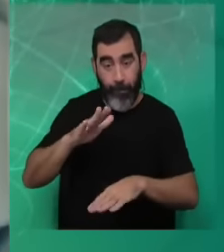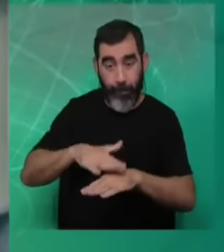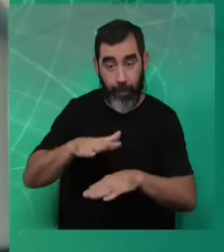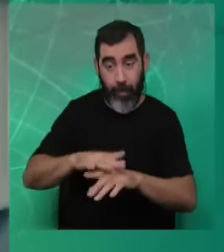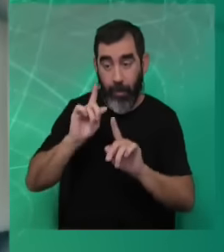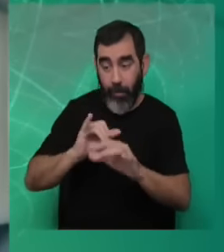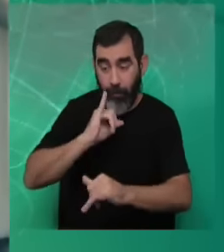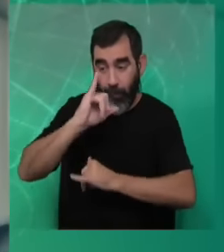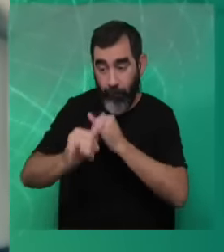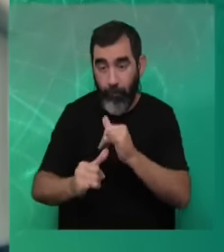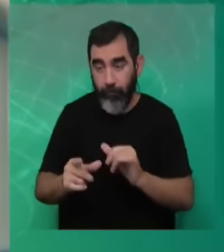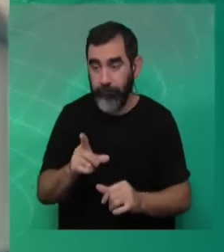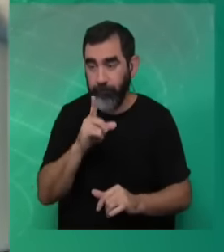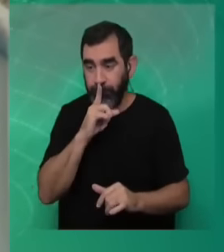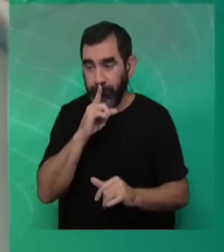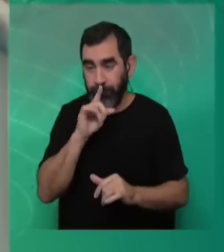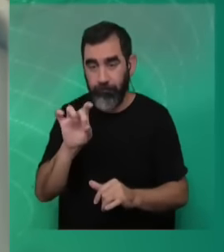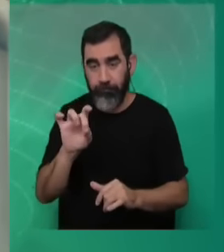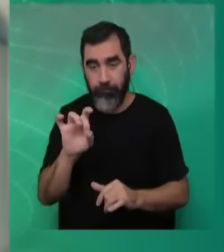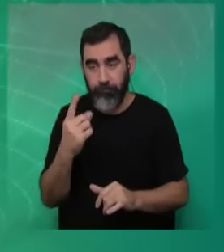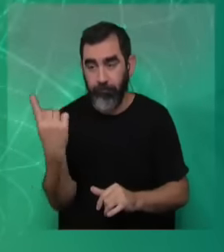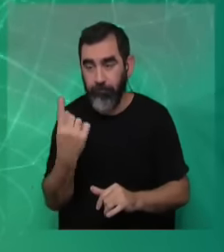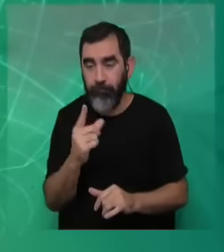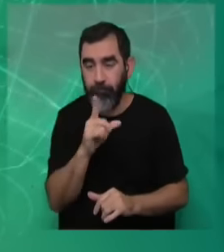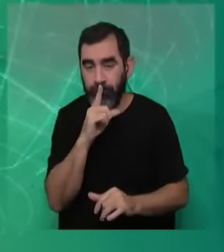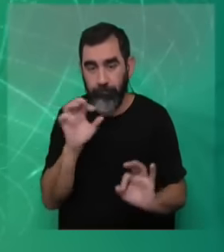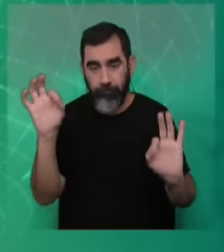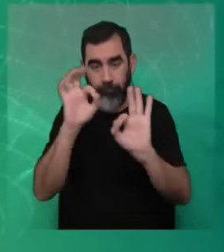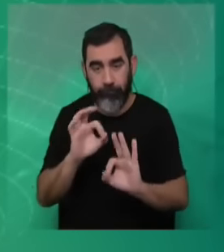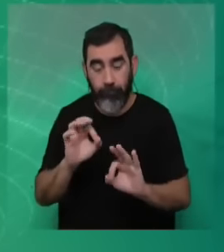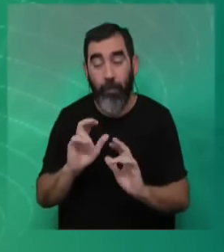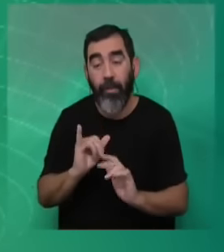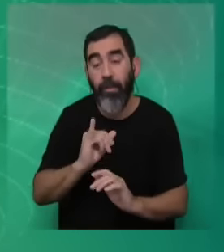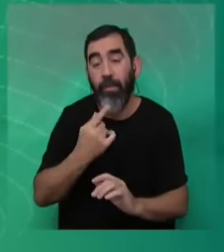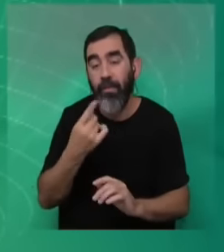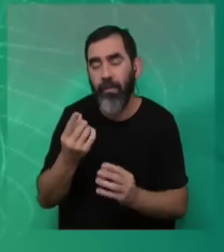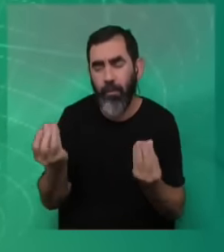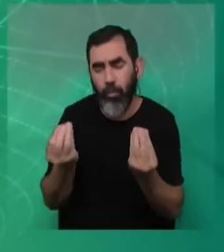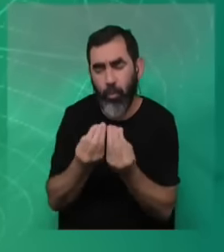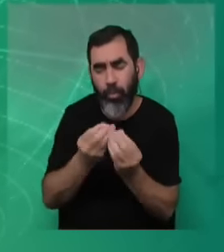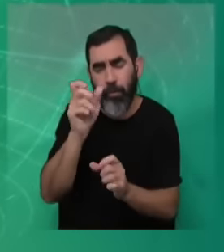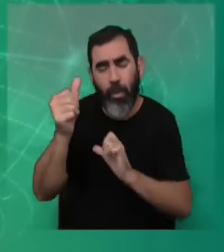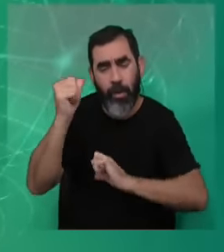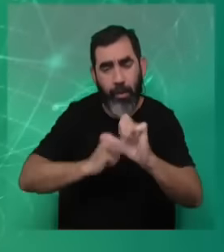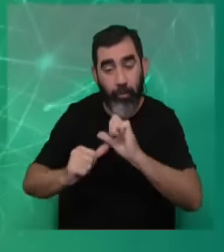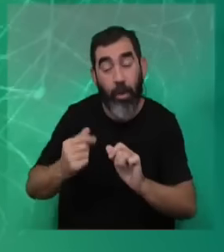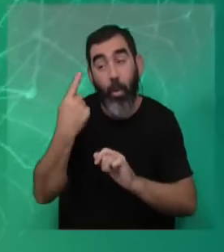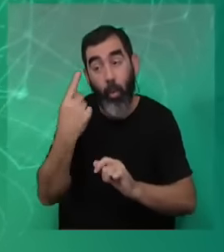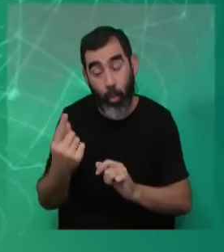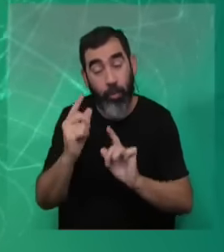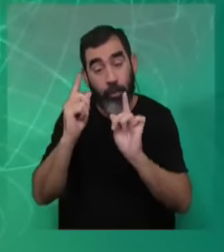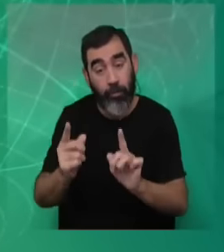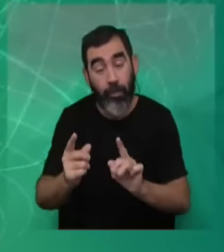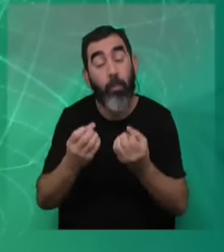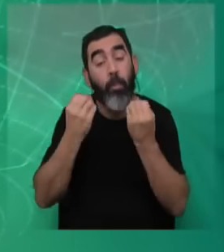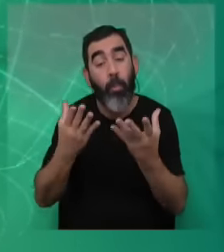que dar más tranquilidad tuvo 10 15 minutos sin hablar Rafael dijo que fueron muchos los pasajeros heridos incluso uno de ellos a